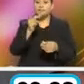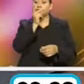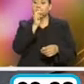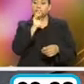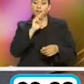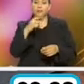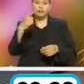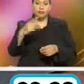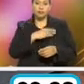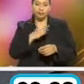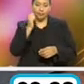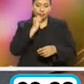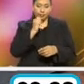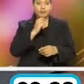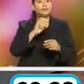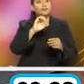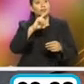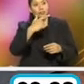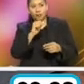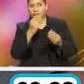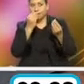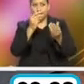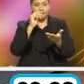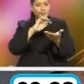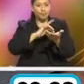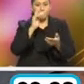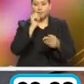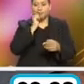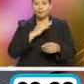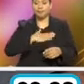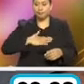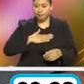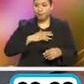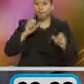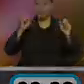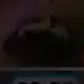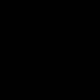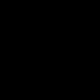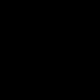hacia los hijos. Olga, muchas gracias, como siempre. Un placer. Igualmente, nos vemos a la próxima.